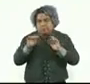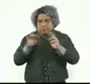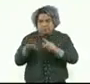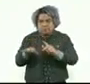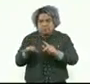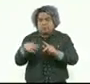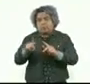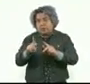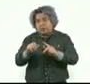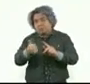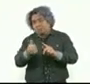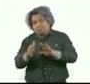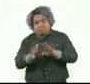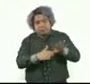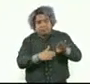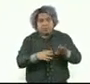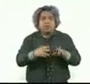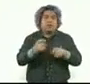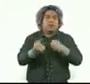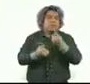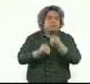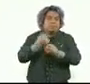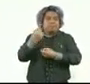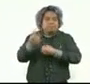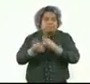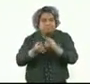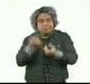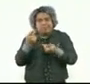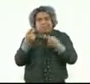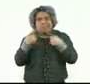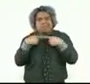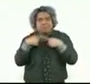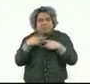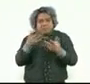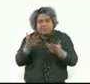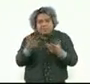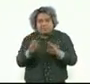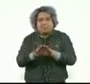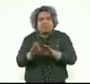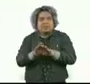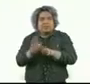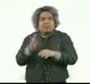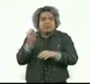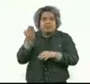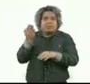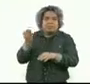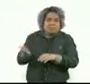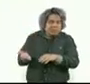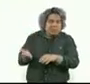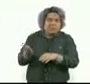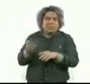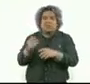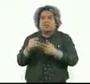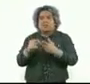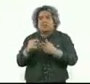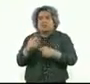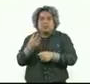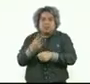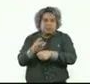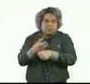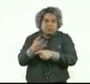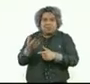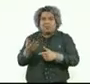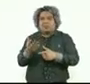tenemos algunas personas que van, que quieren, que piden el refuerzo, aunque no les toque el grupo de edad, y esas personas